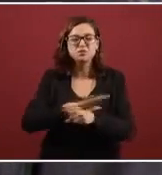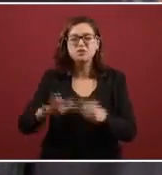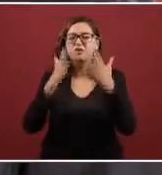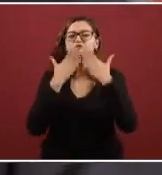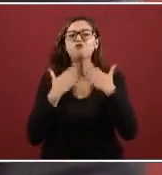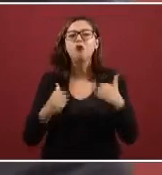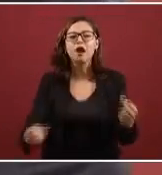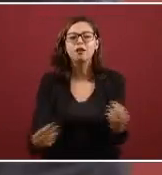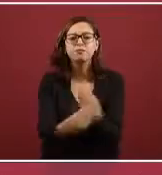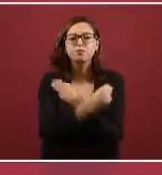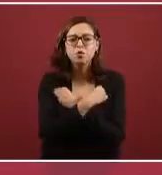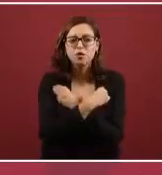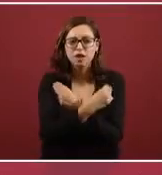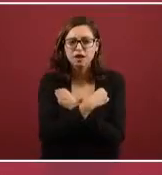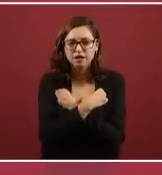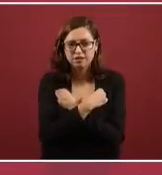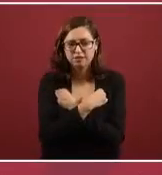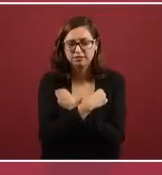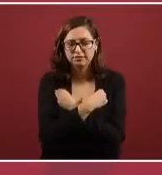Es